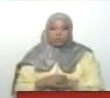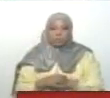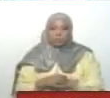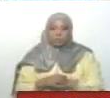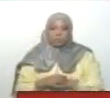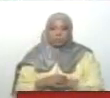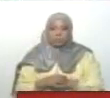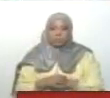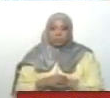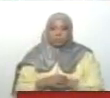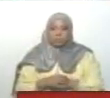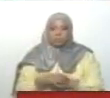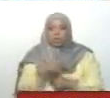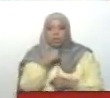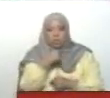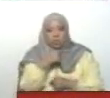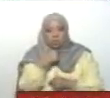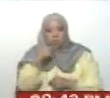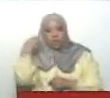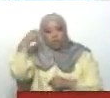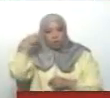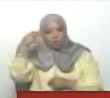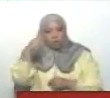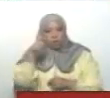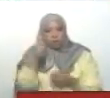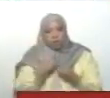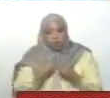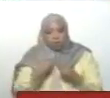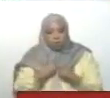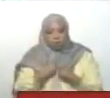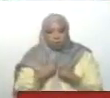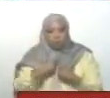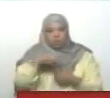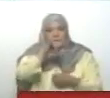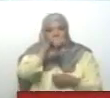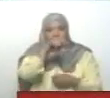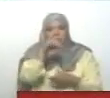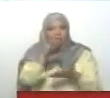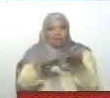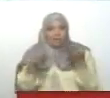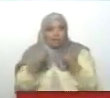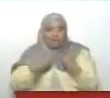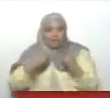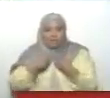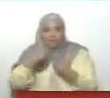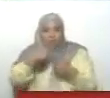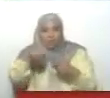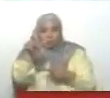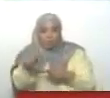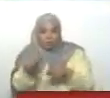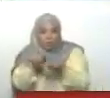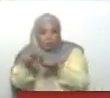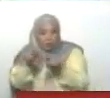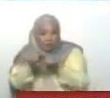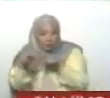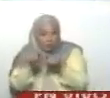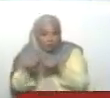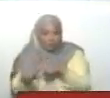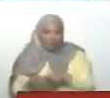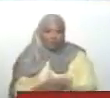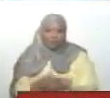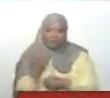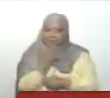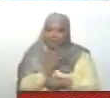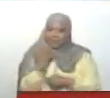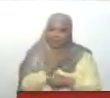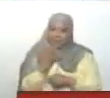A la gran mayoría de la gente le gusta estar viendo la vida ajena por TikTok. No, y se ven videos chéveres, así como llegan cosas